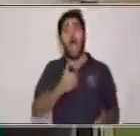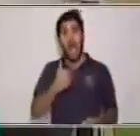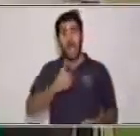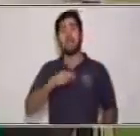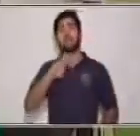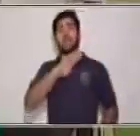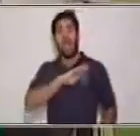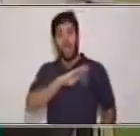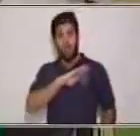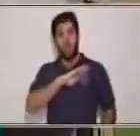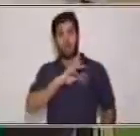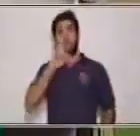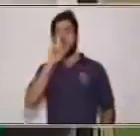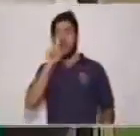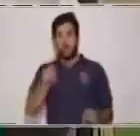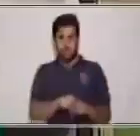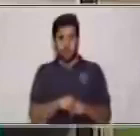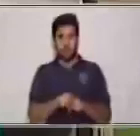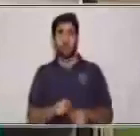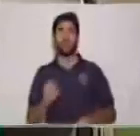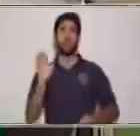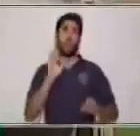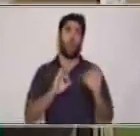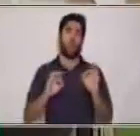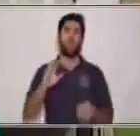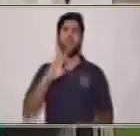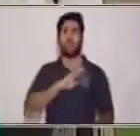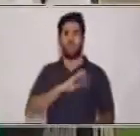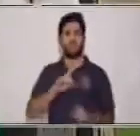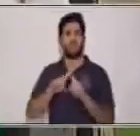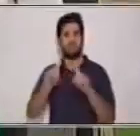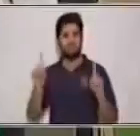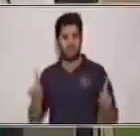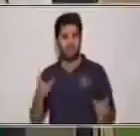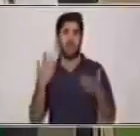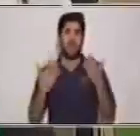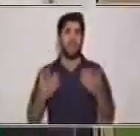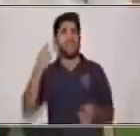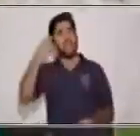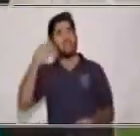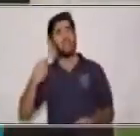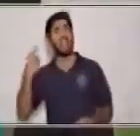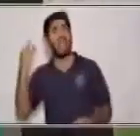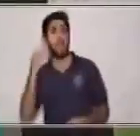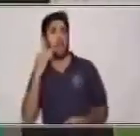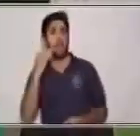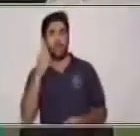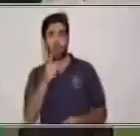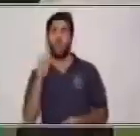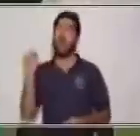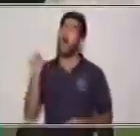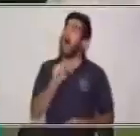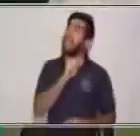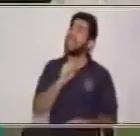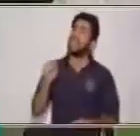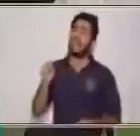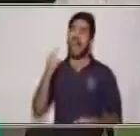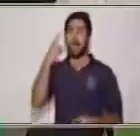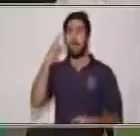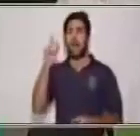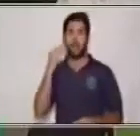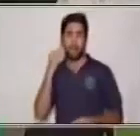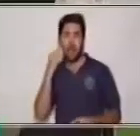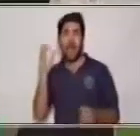escuela, o un himno diferente, o de repente para el Día de la Madre cantas un himno, o cantas un himno para el Día del